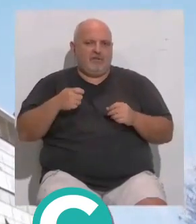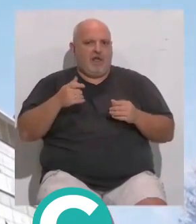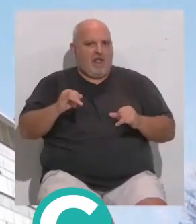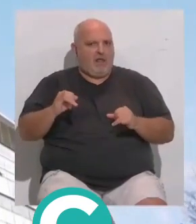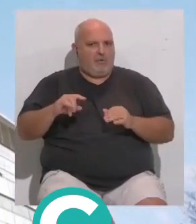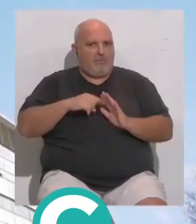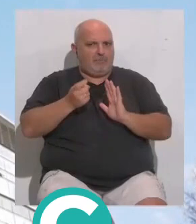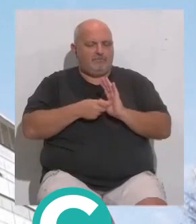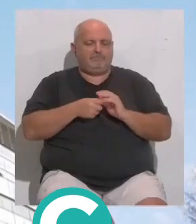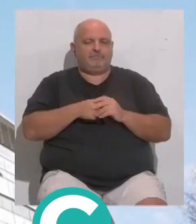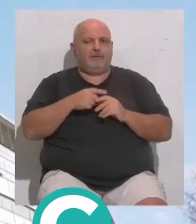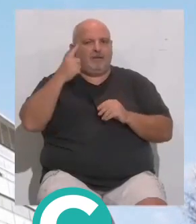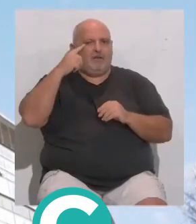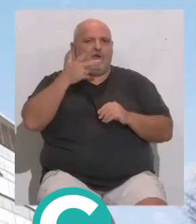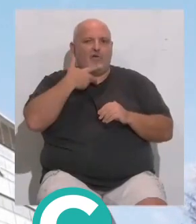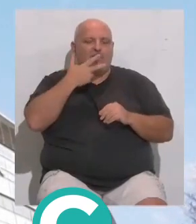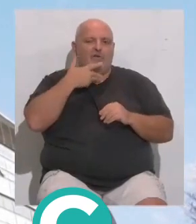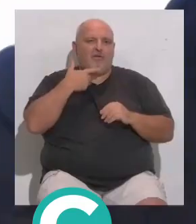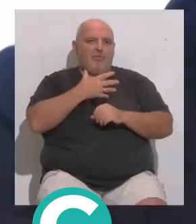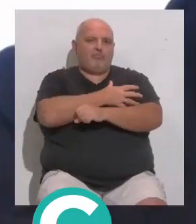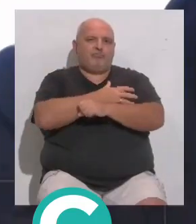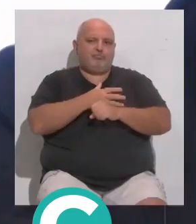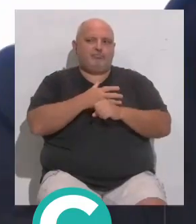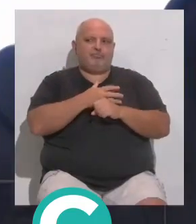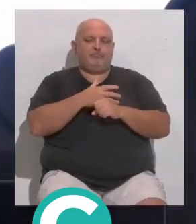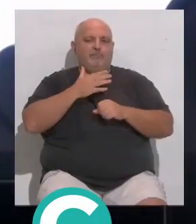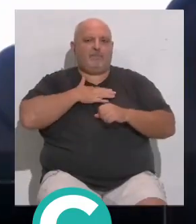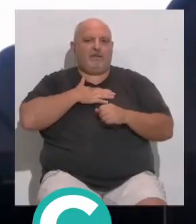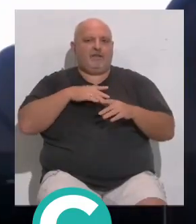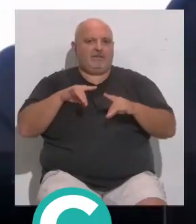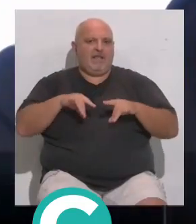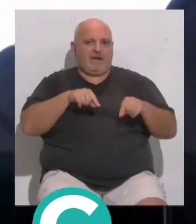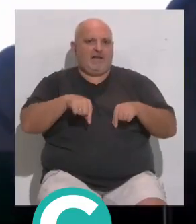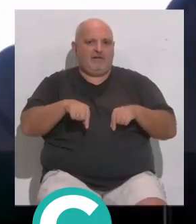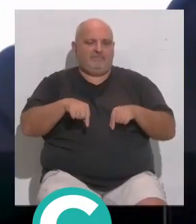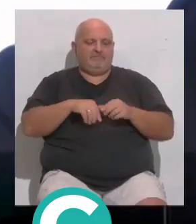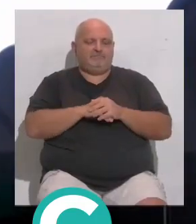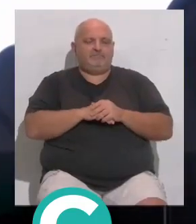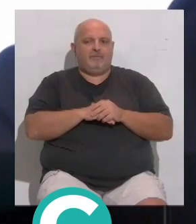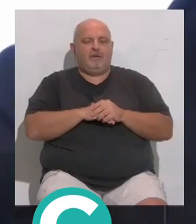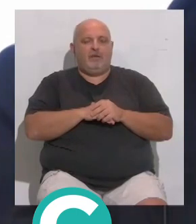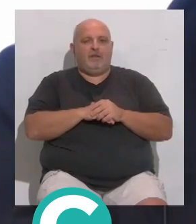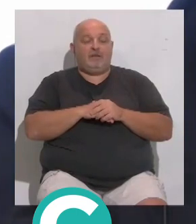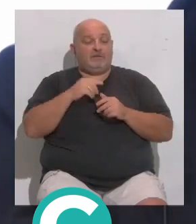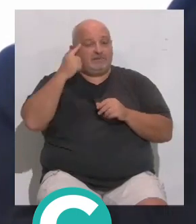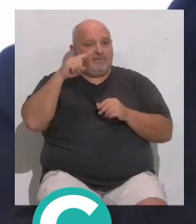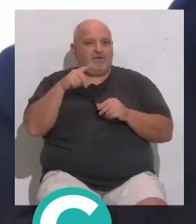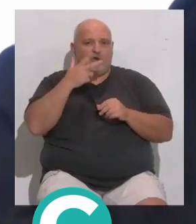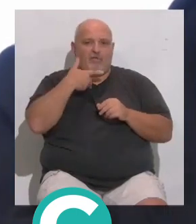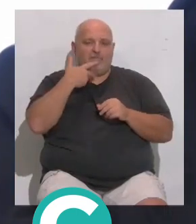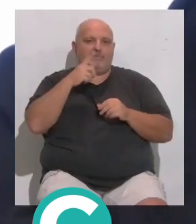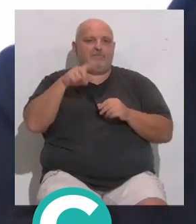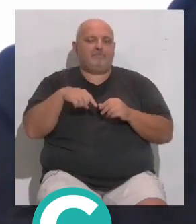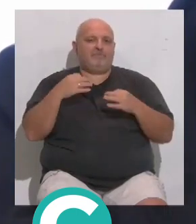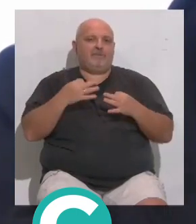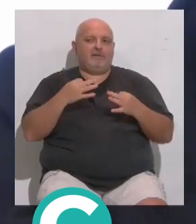familia. Sabemos y conocemos el potencial de nuestra tierra. Y sabemos y conocemos